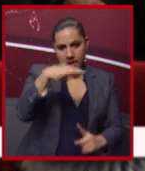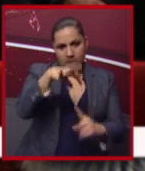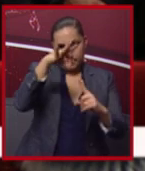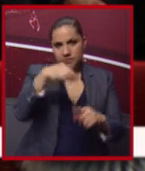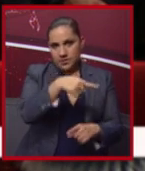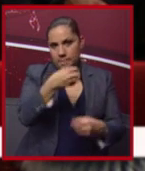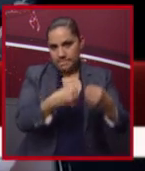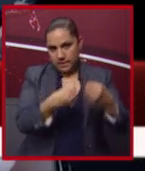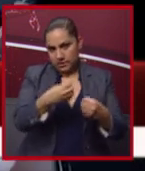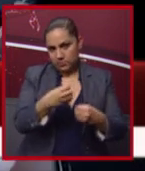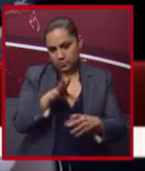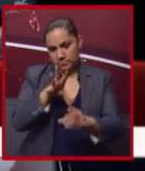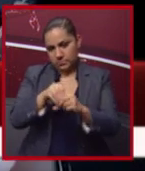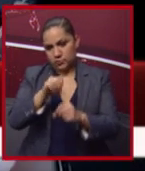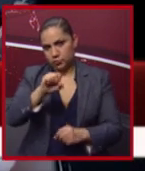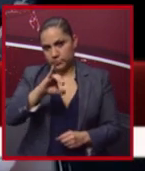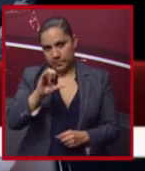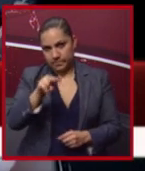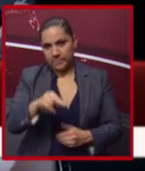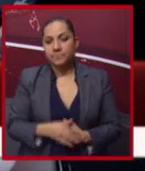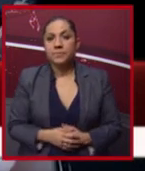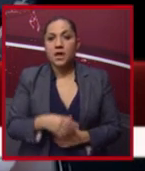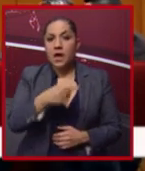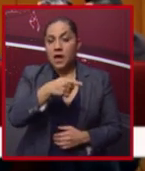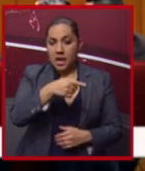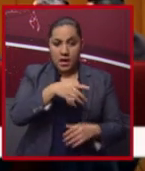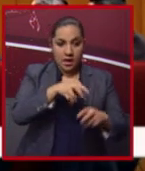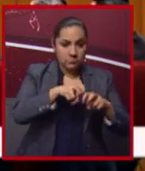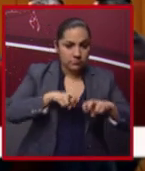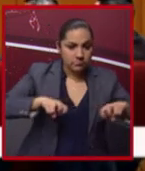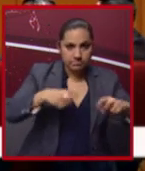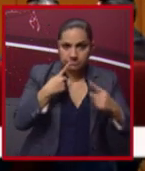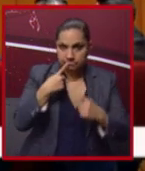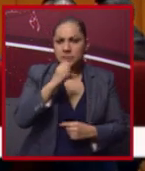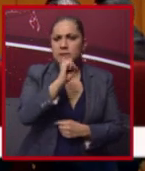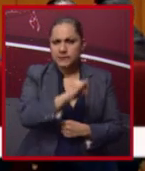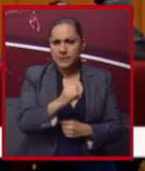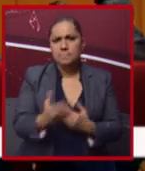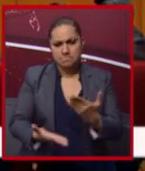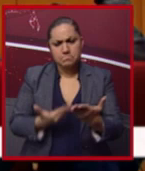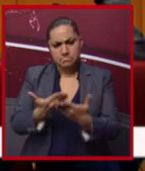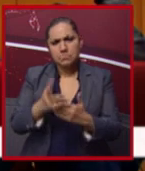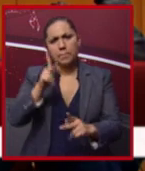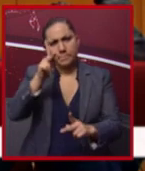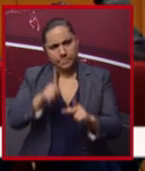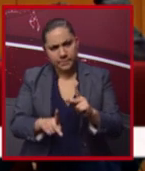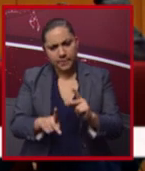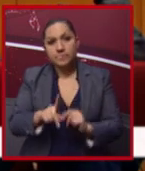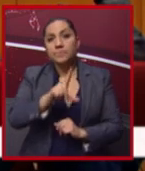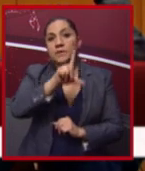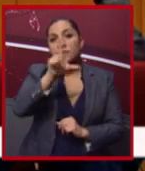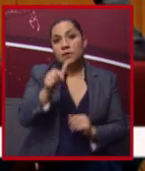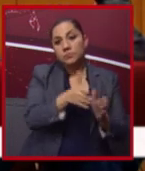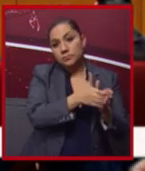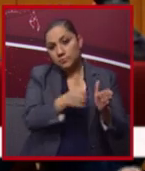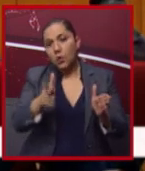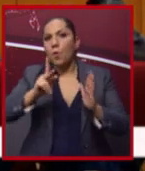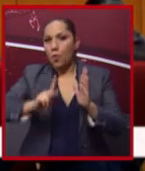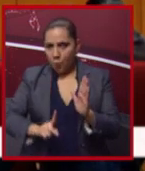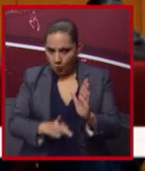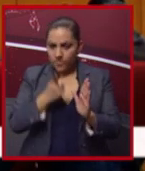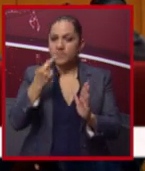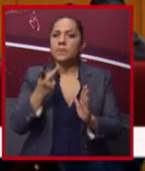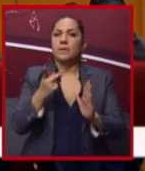la Corte. Previo aval del Pleno, se declaró un receso solicitando reanudar la sesión. Los senadores nuevamente depositaron